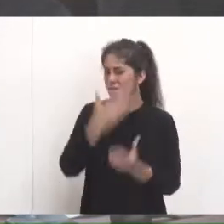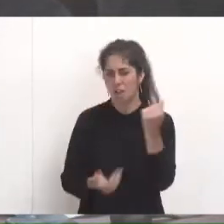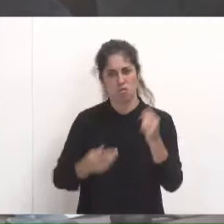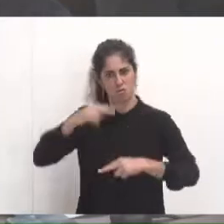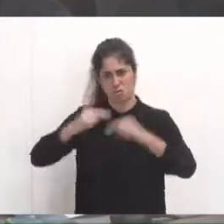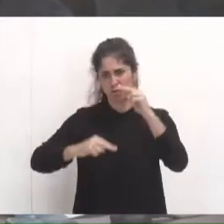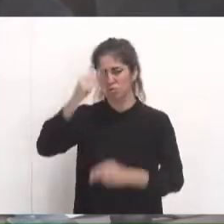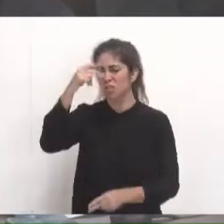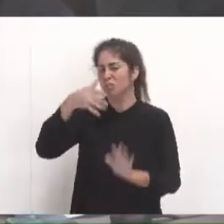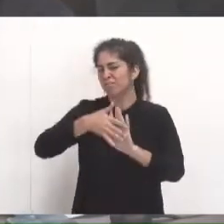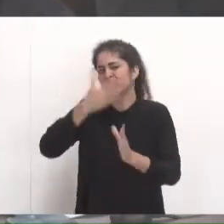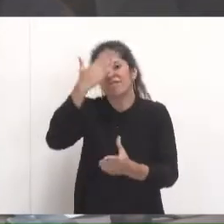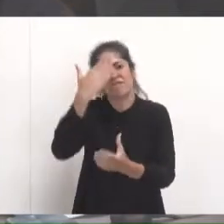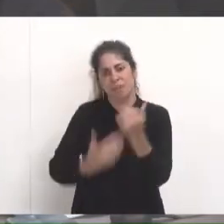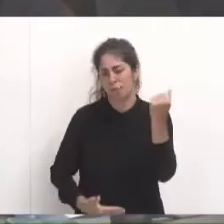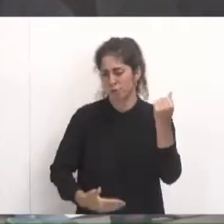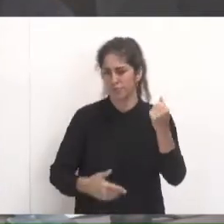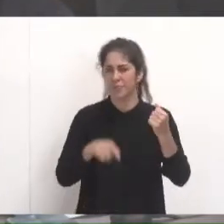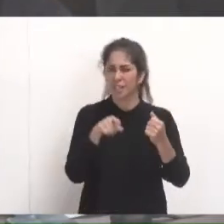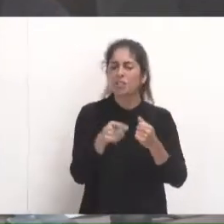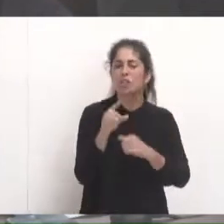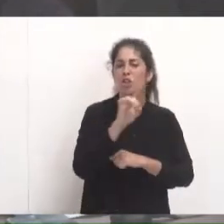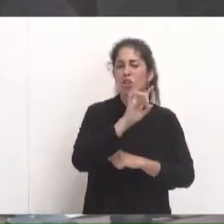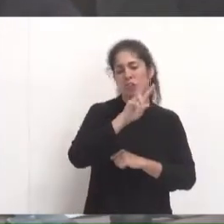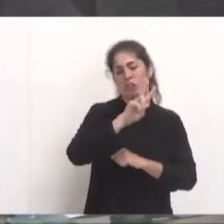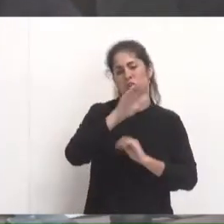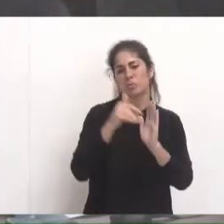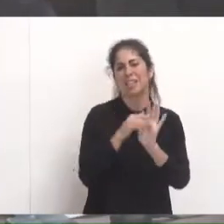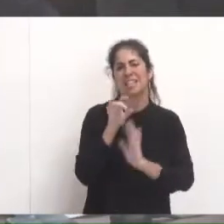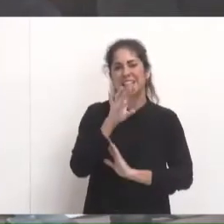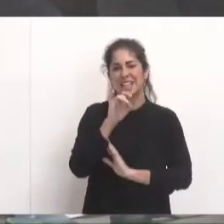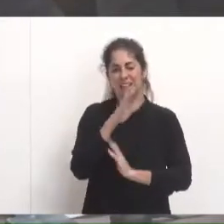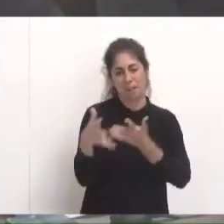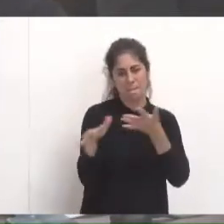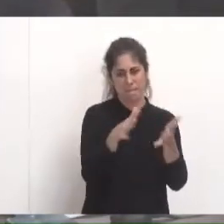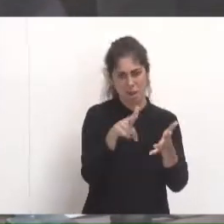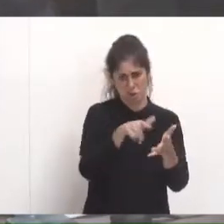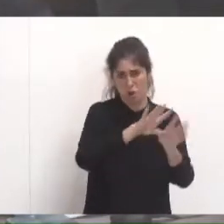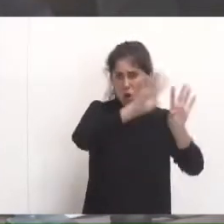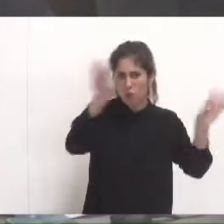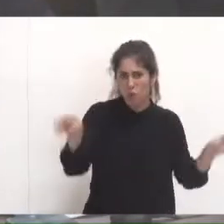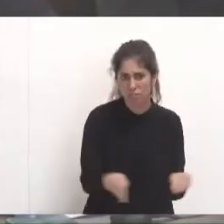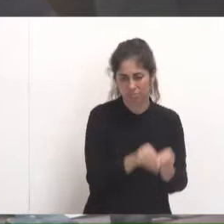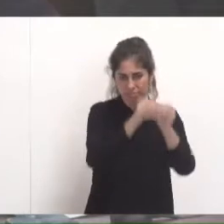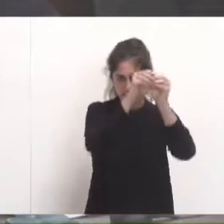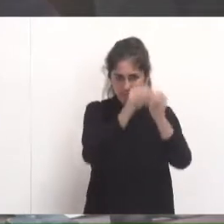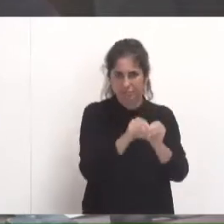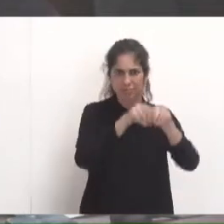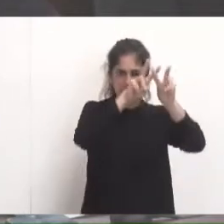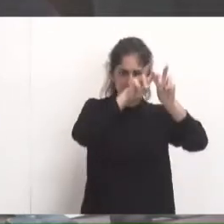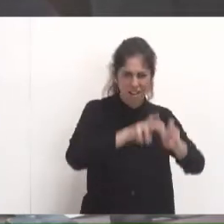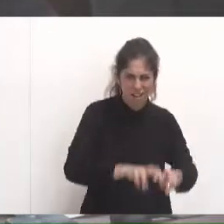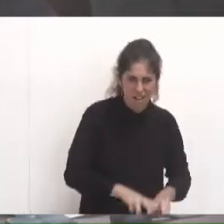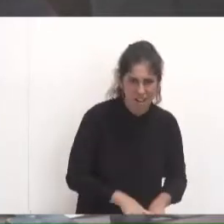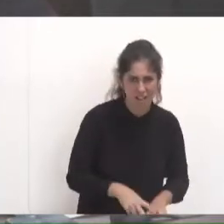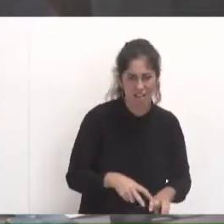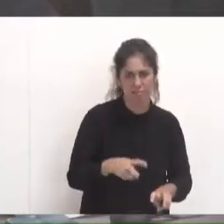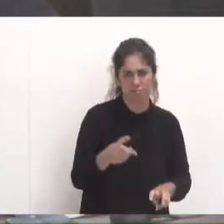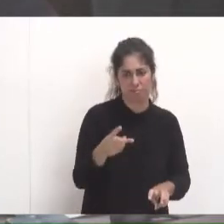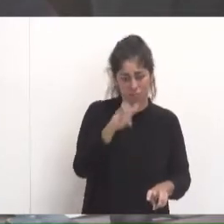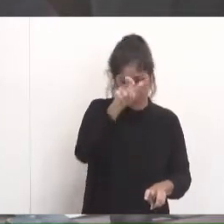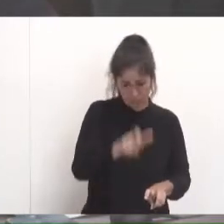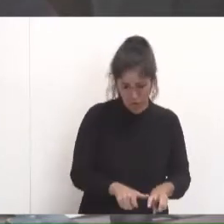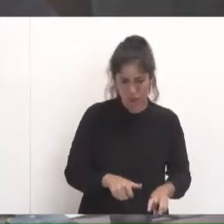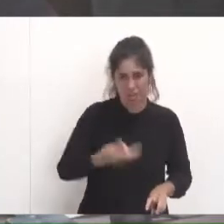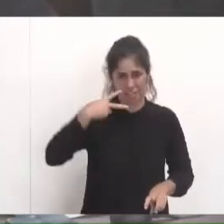del 2015, este es el contenido, la conclusión del estudio que dirigió esta misma persona, que digo